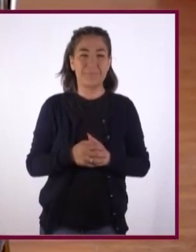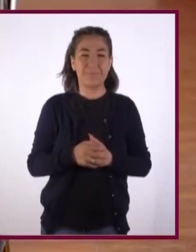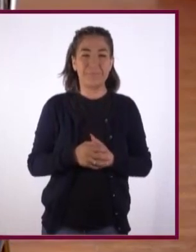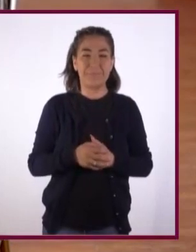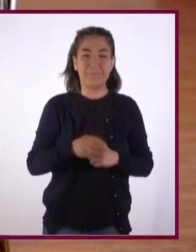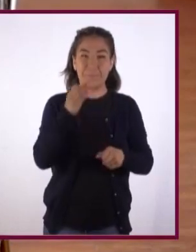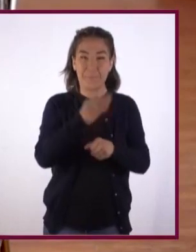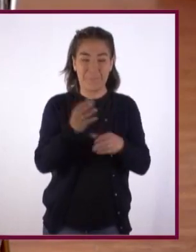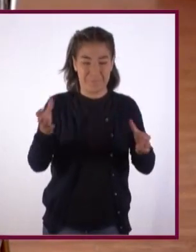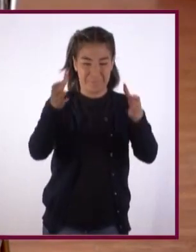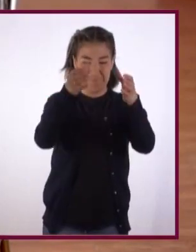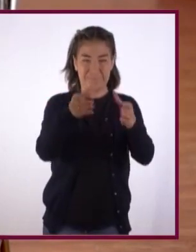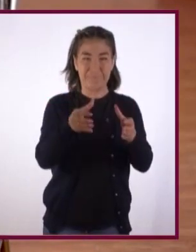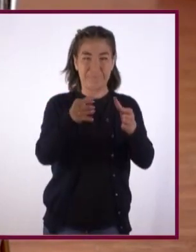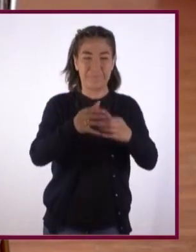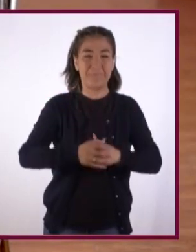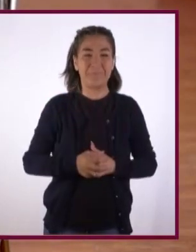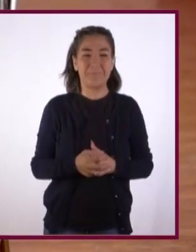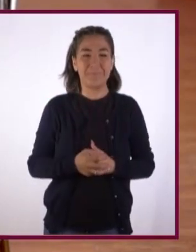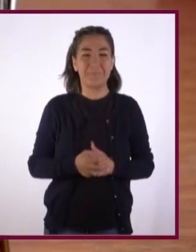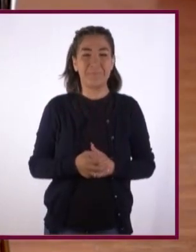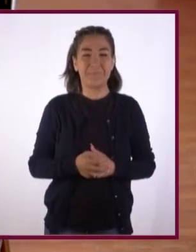voy a poner aquí.